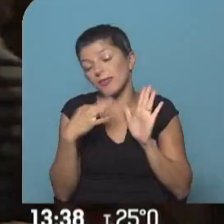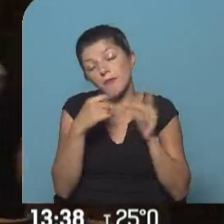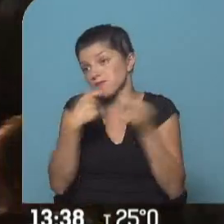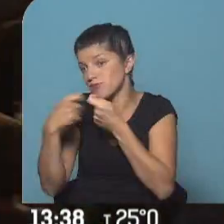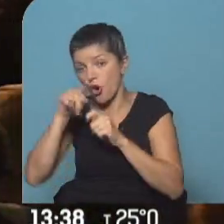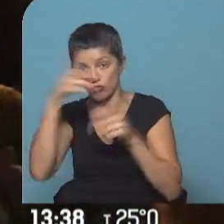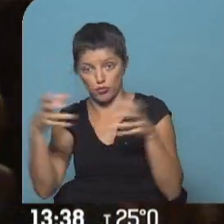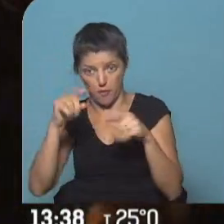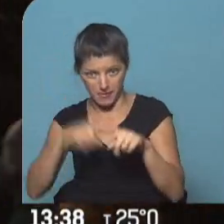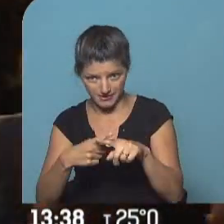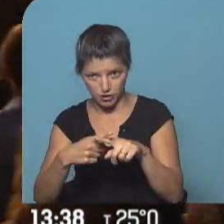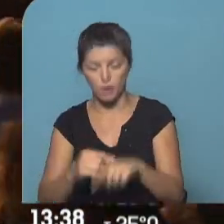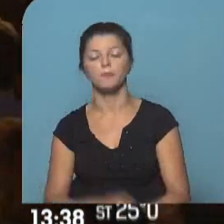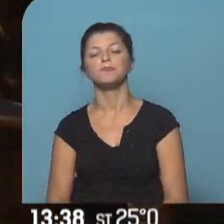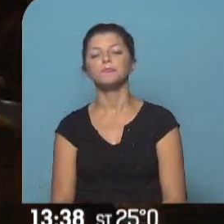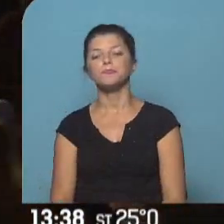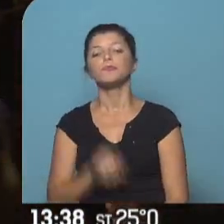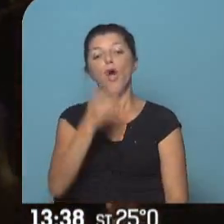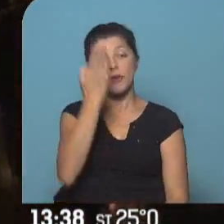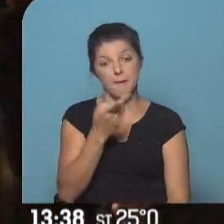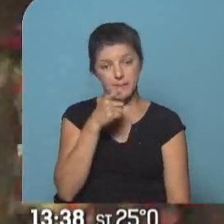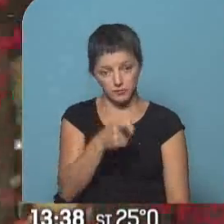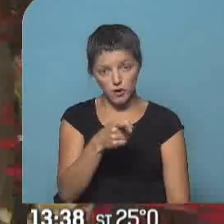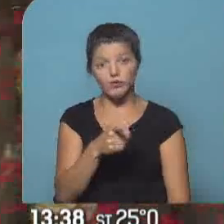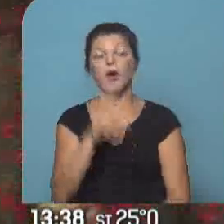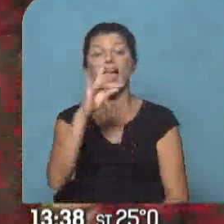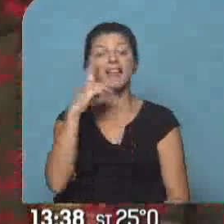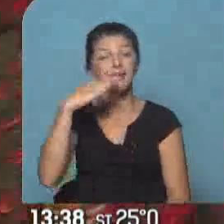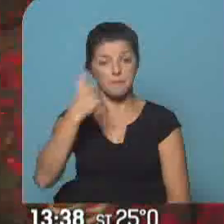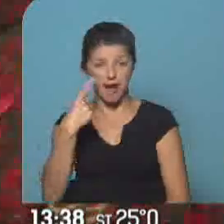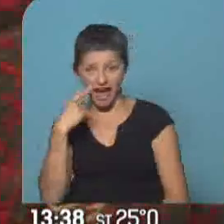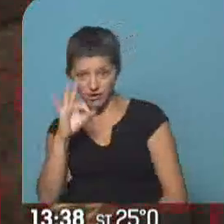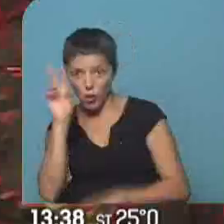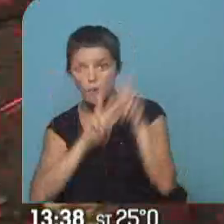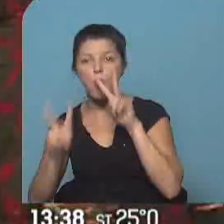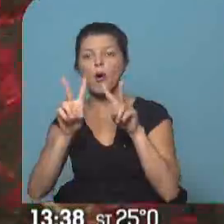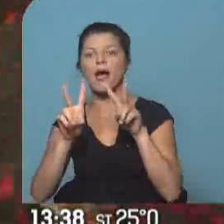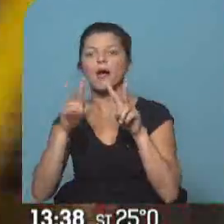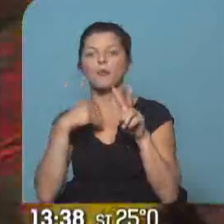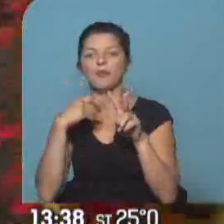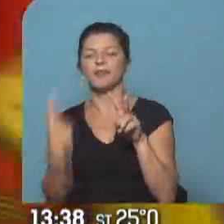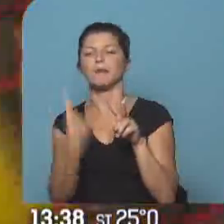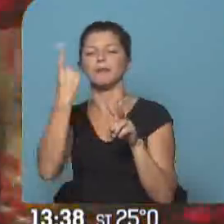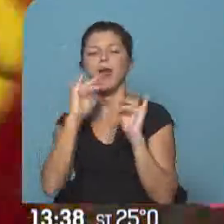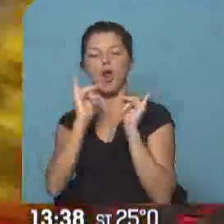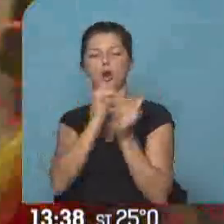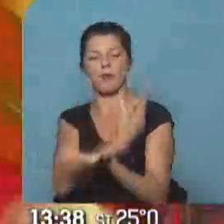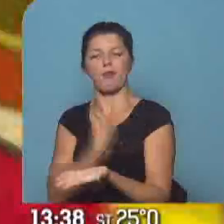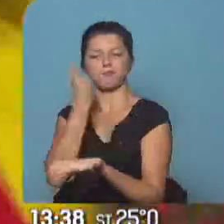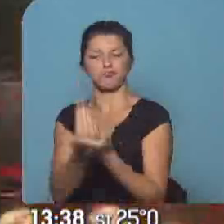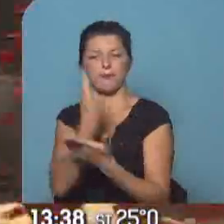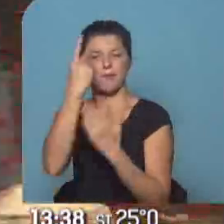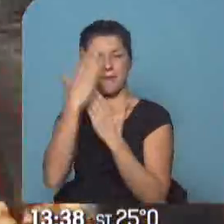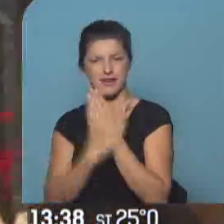Di Maio, el vicepresidente actual de la Cámara de Diputados, busca convertirse en el premier más joven en la historia de la República Italiana, moderando